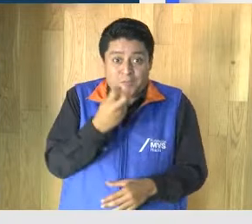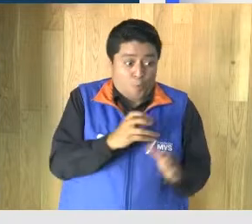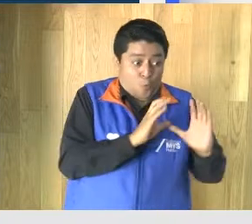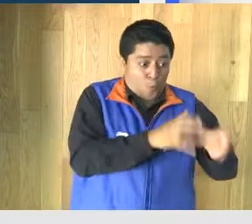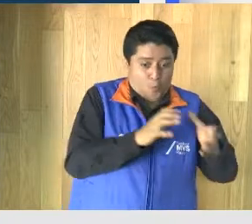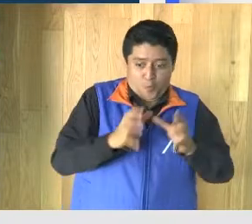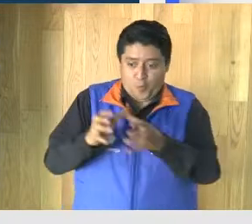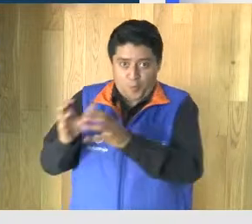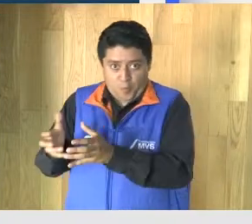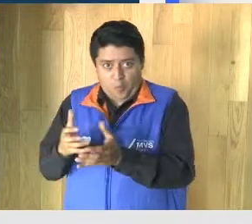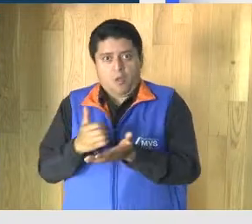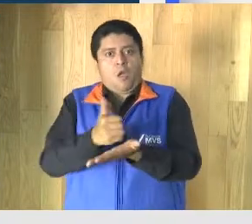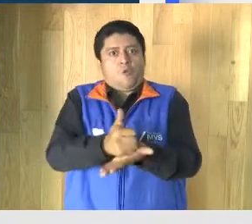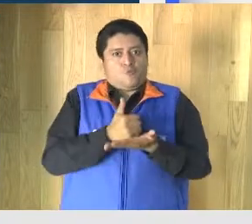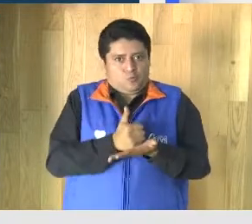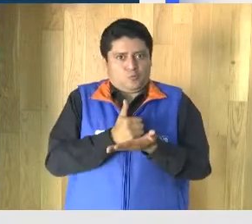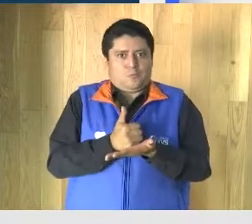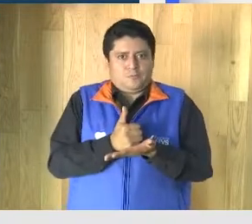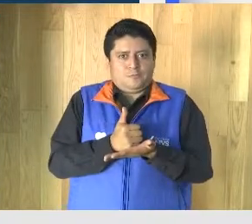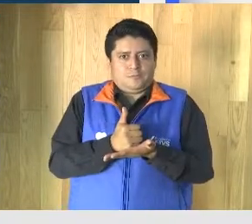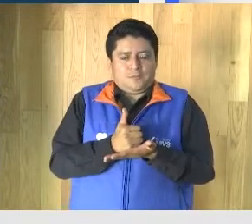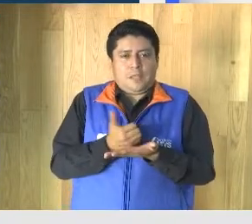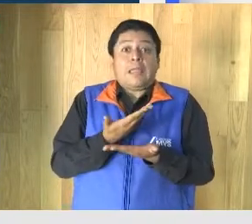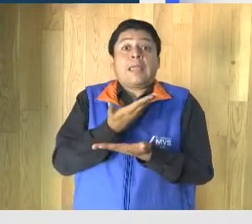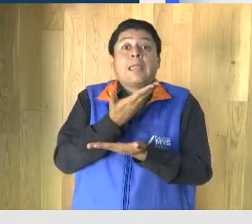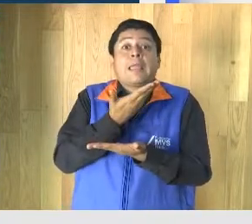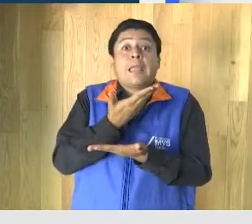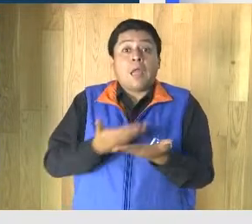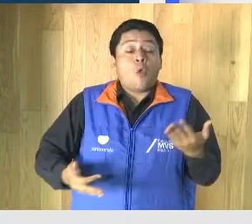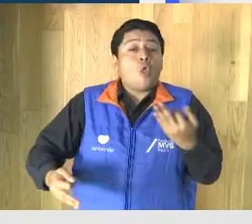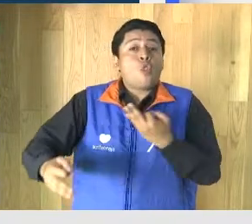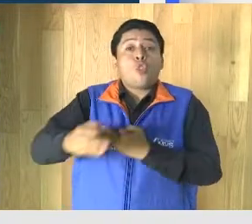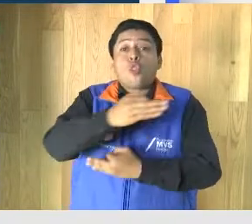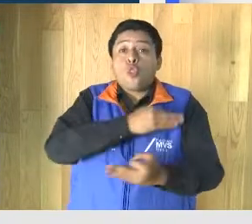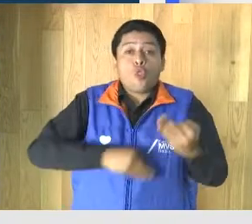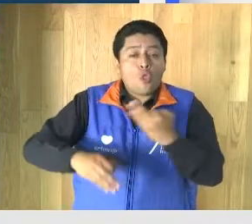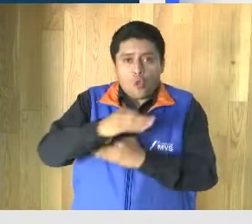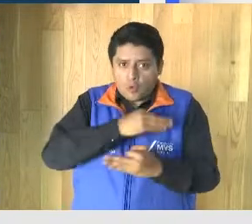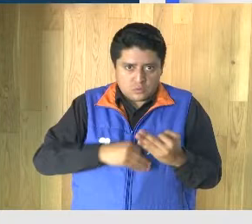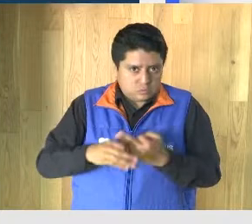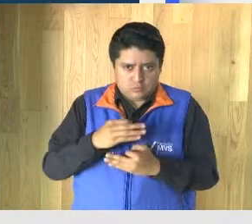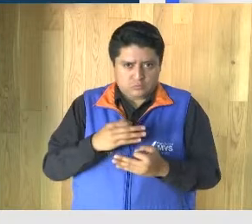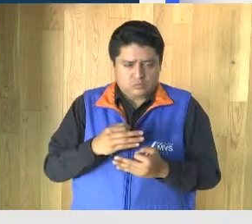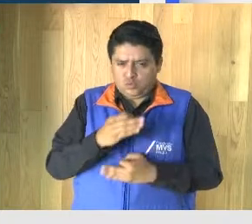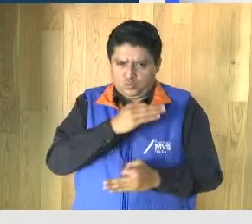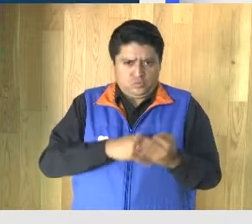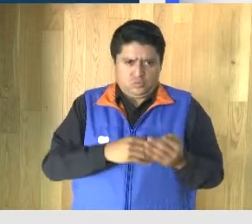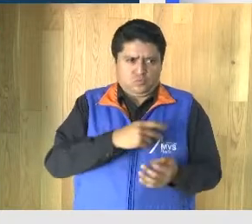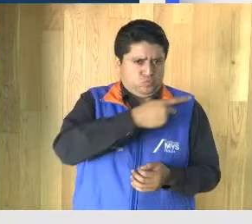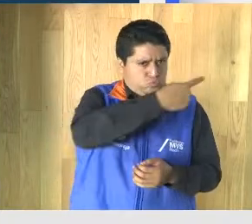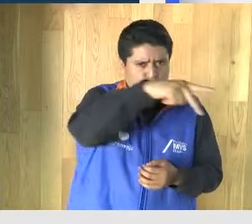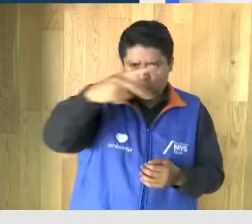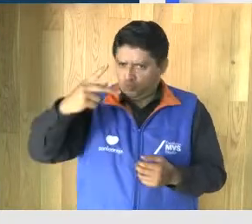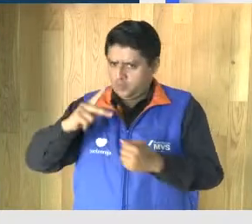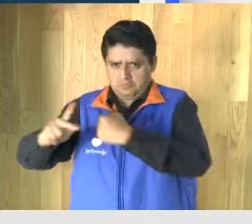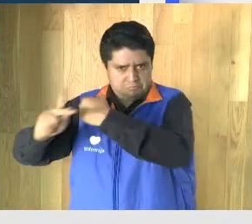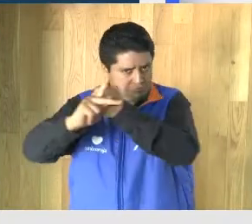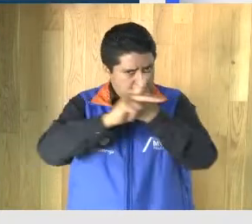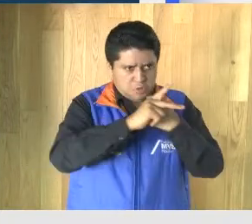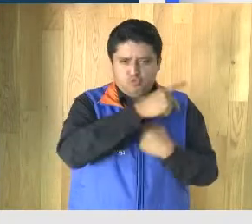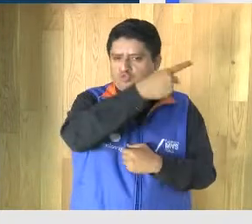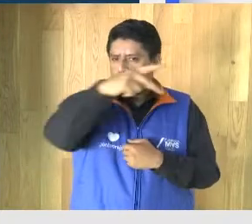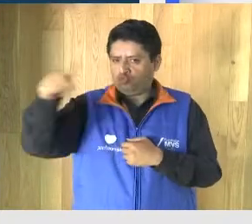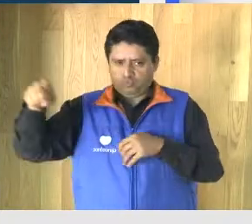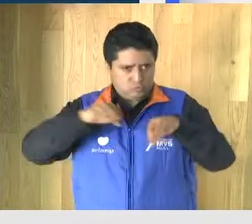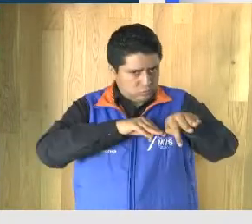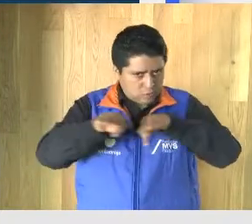que desde luego estemos en un momento en el que todos, cada uno desde su lugar y desde el grupo de